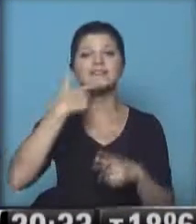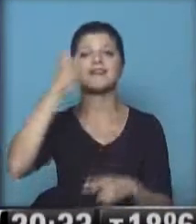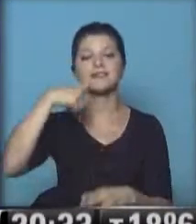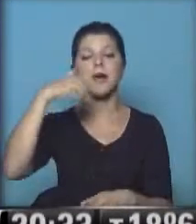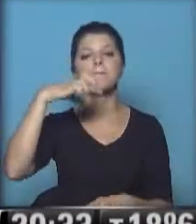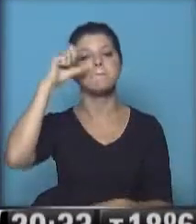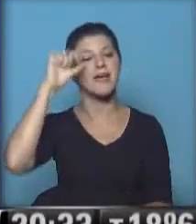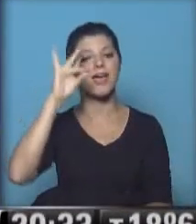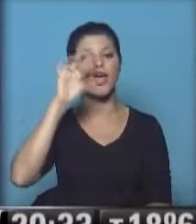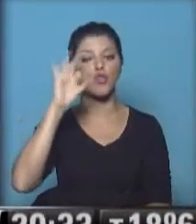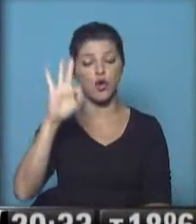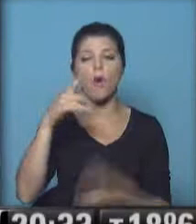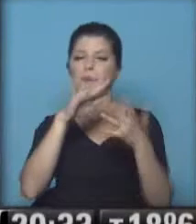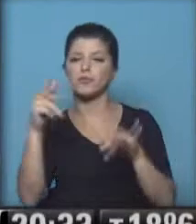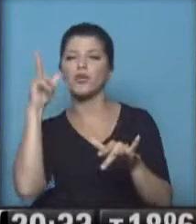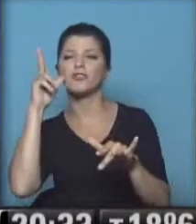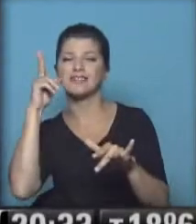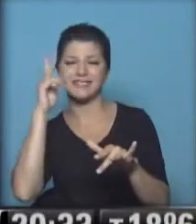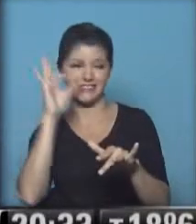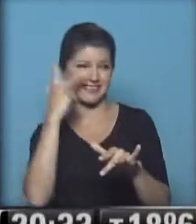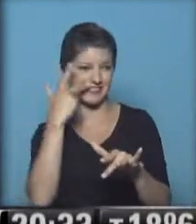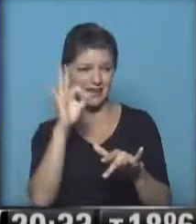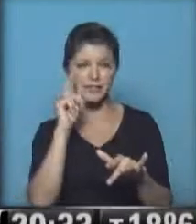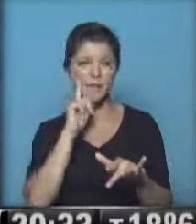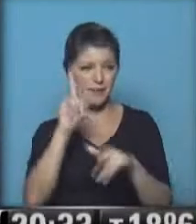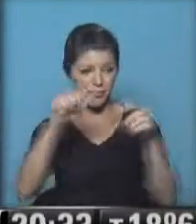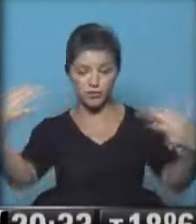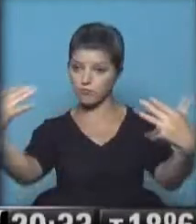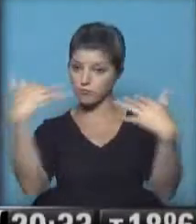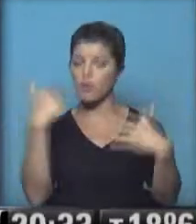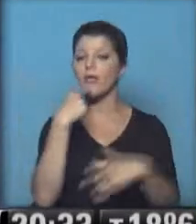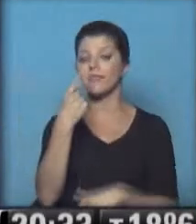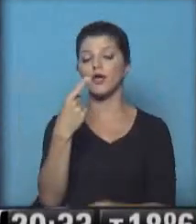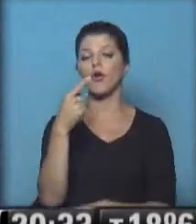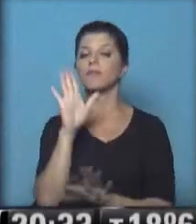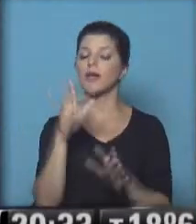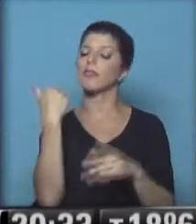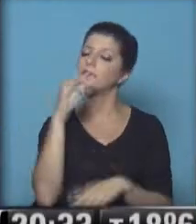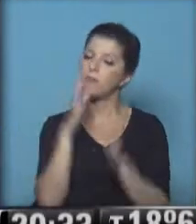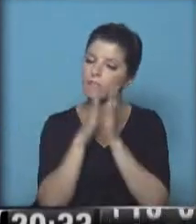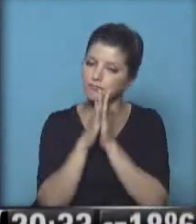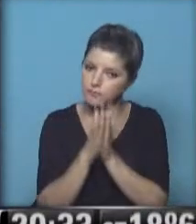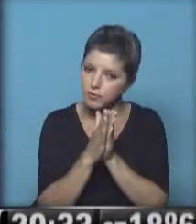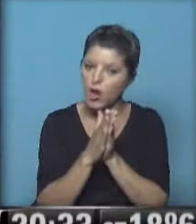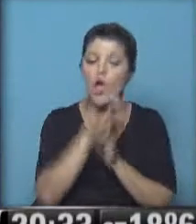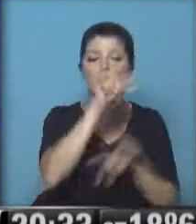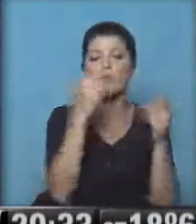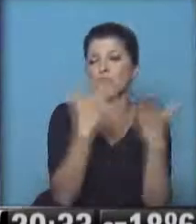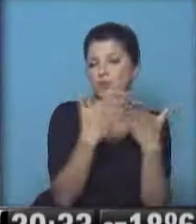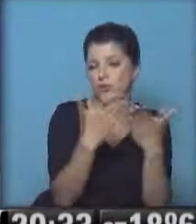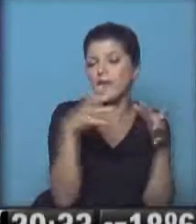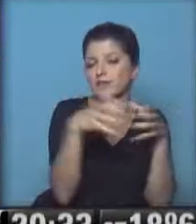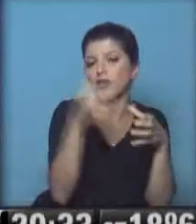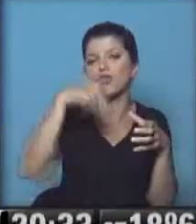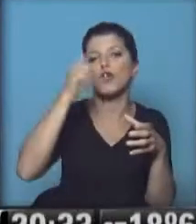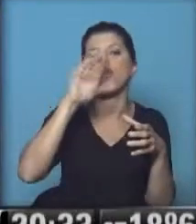de 30.000 fieles, se salió del texto original y dijo que había que rezar por los estudiantes, por los normalistas, como